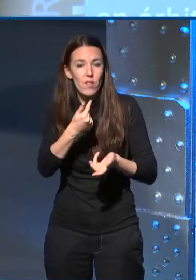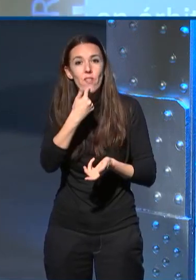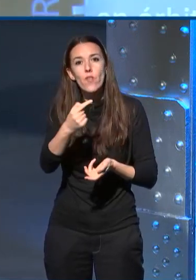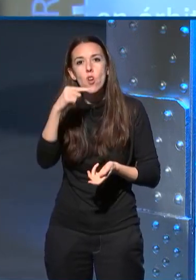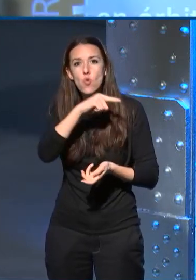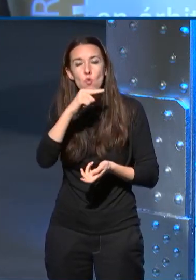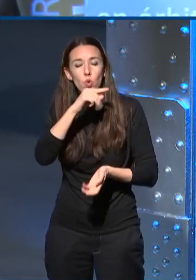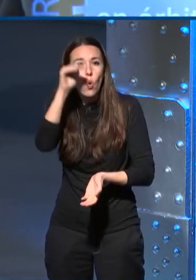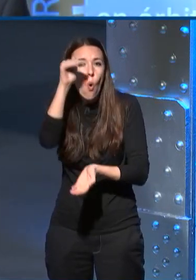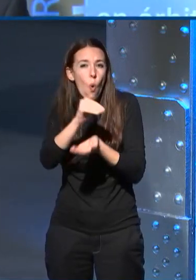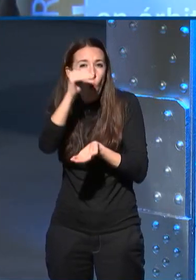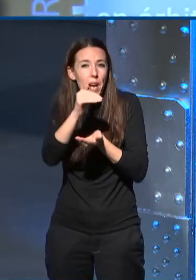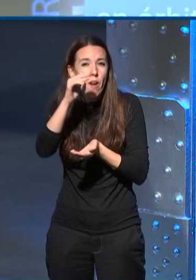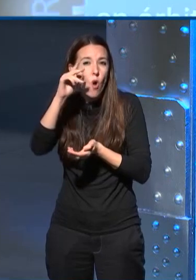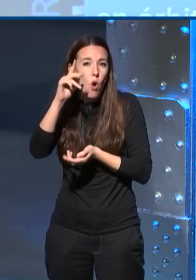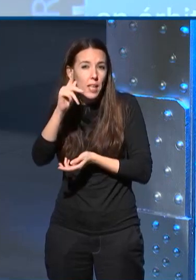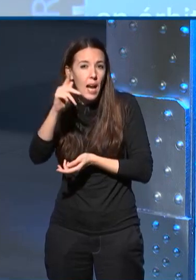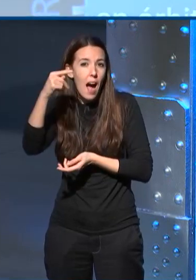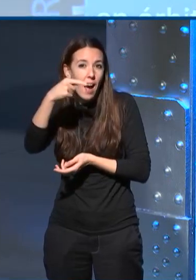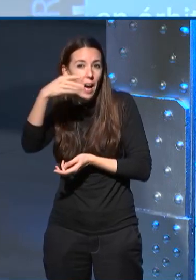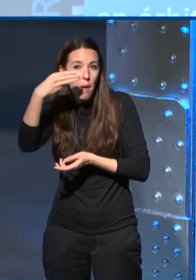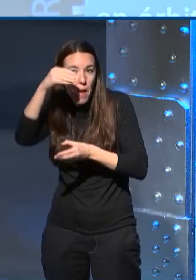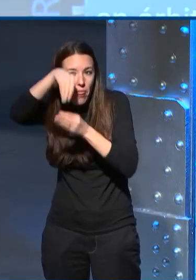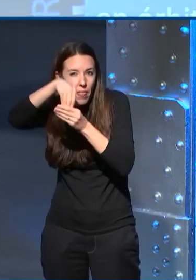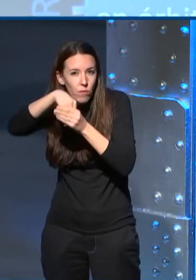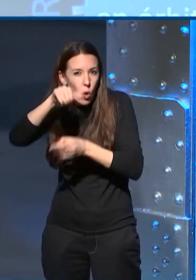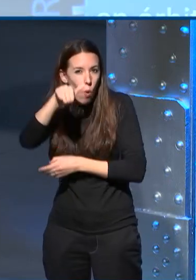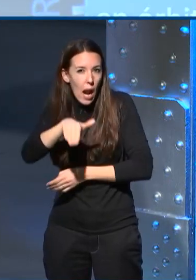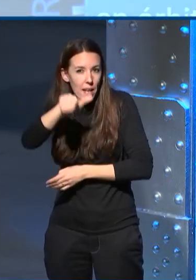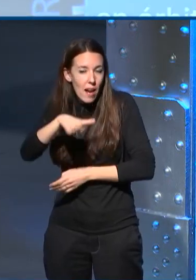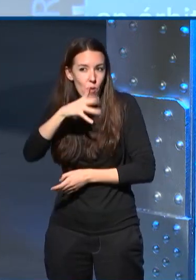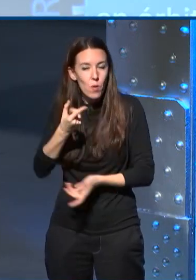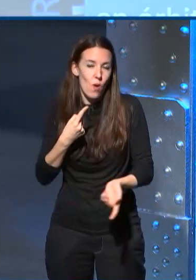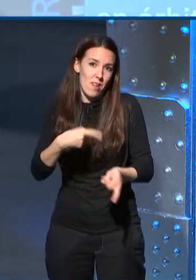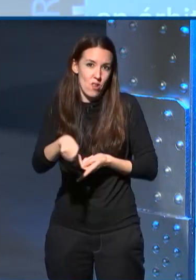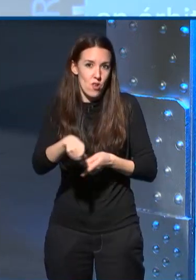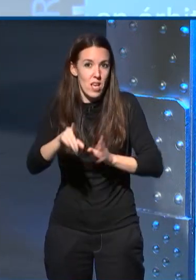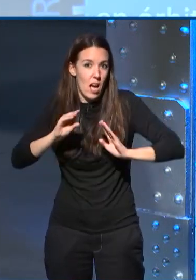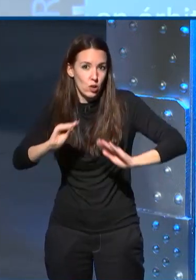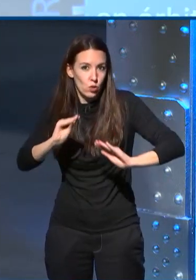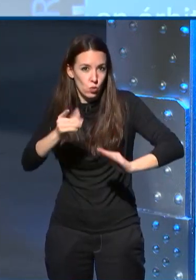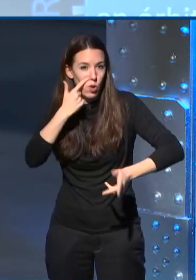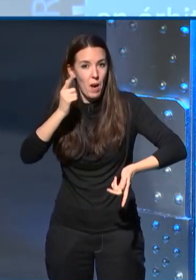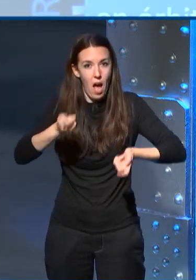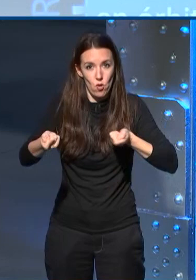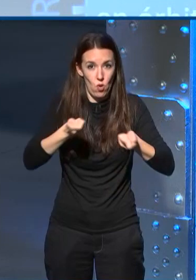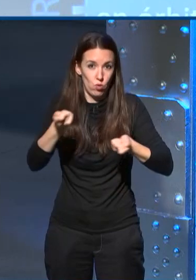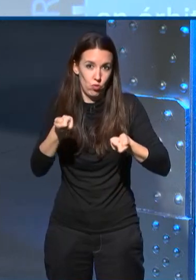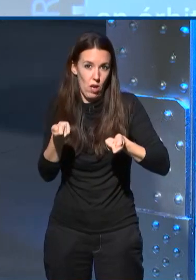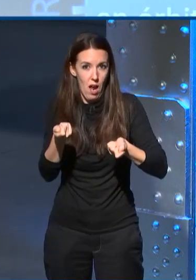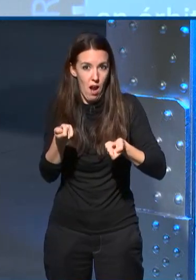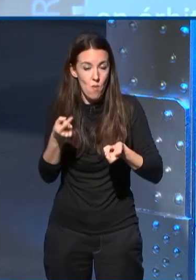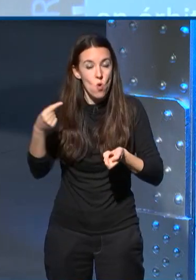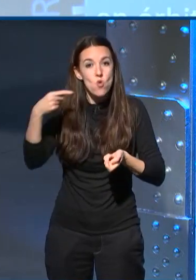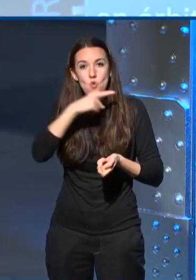era un enano del KGB que iba dentro porque no se creían los propios rusos, con su ironía, una ironía muy parecida a la nuestra, pues que Rusia